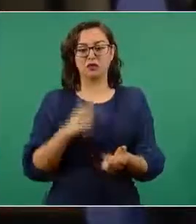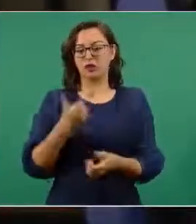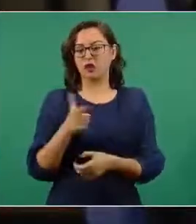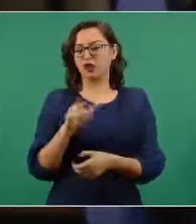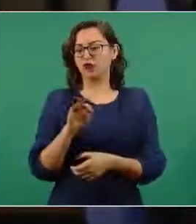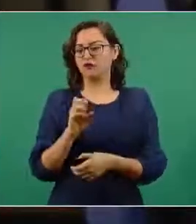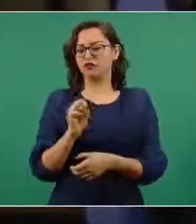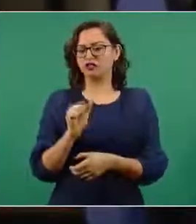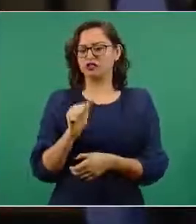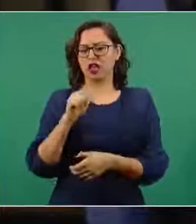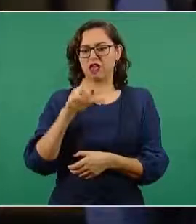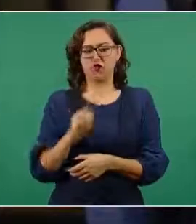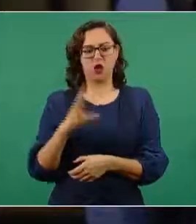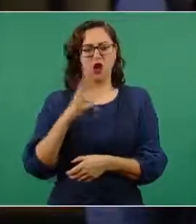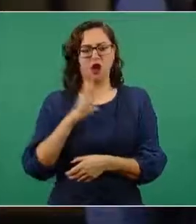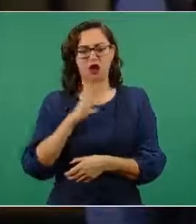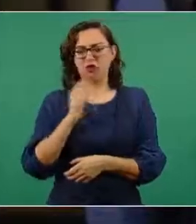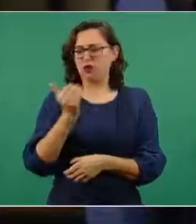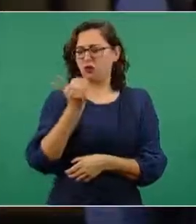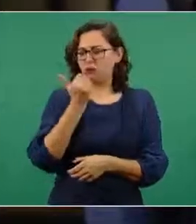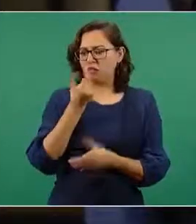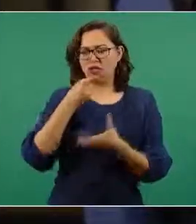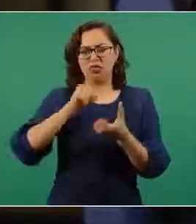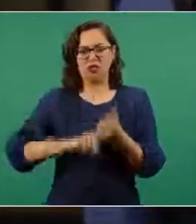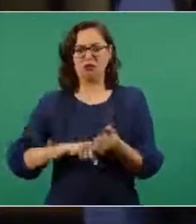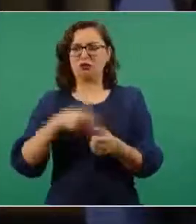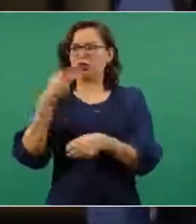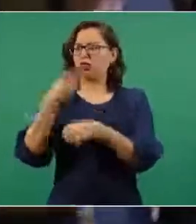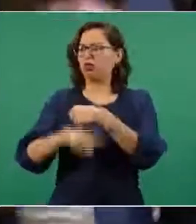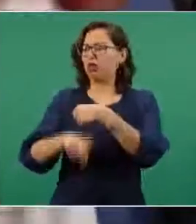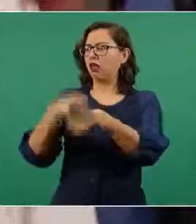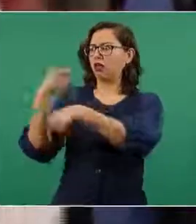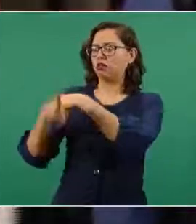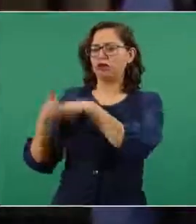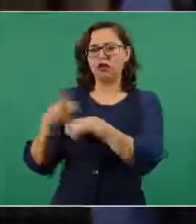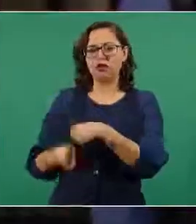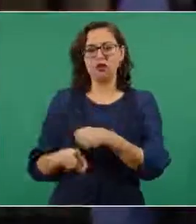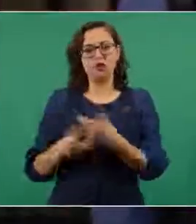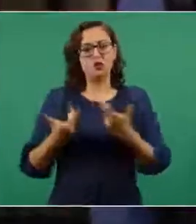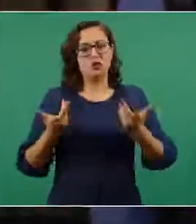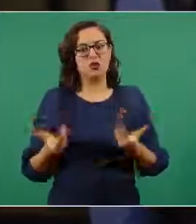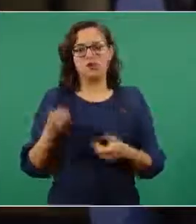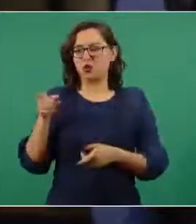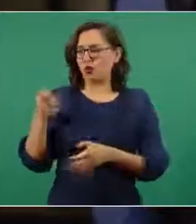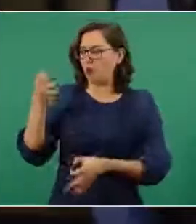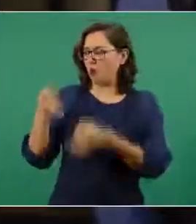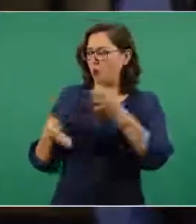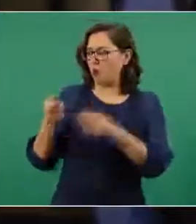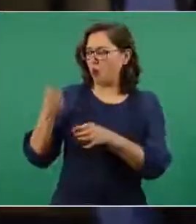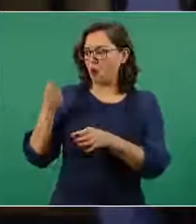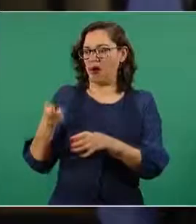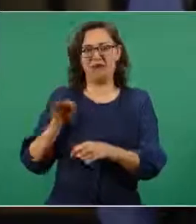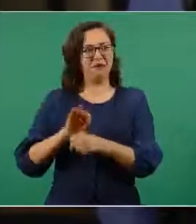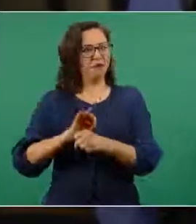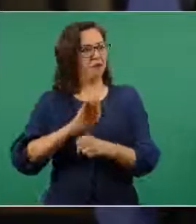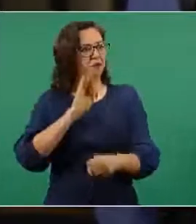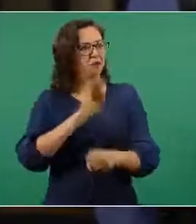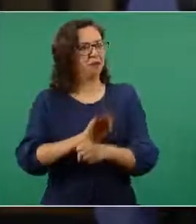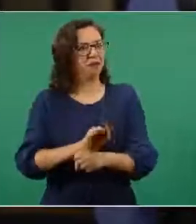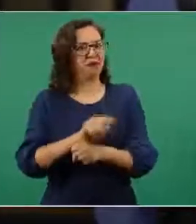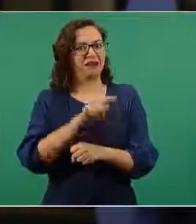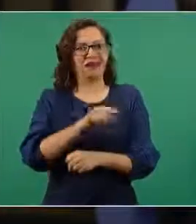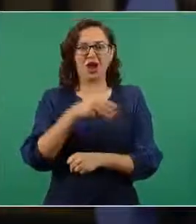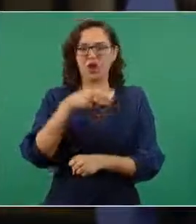11. ¿Cómo pueden detener esta enmienda, esta enfrenta que tiene Monsanto